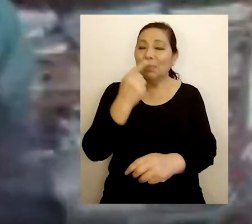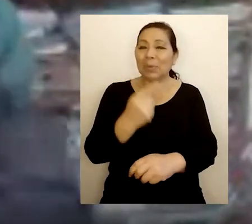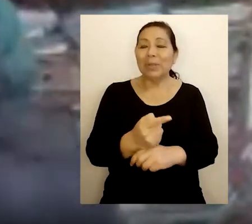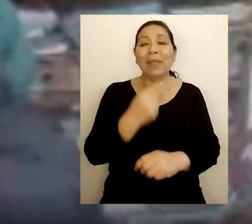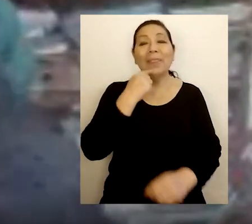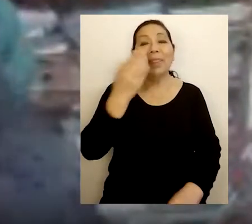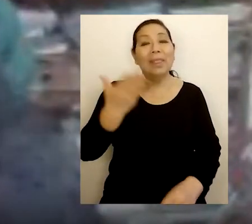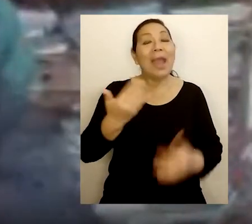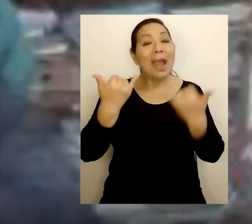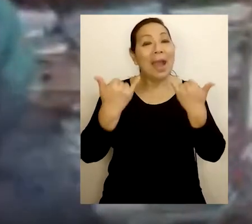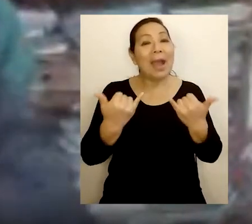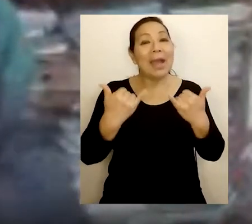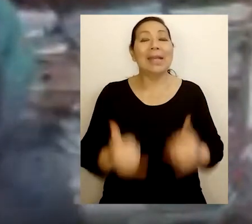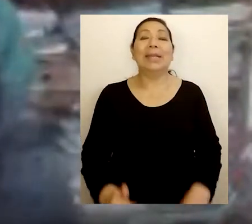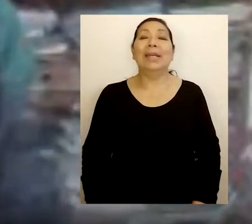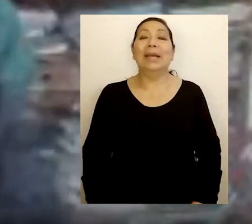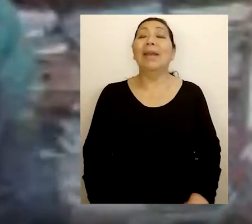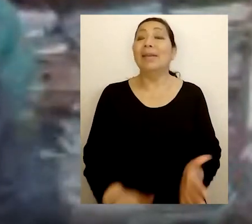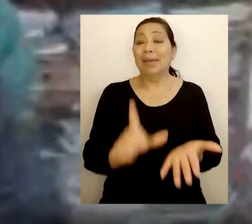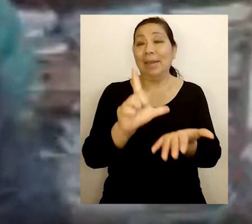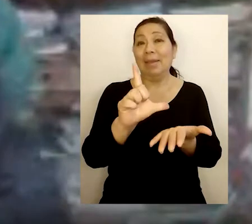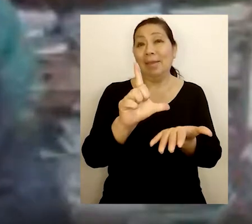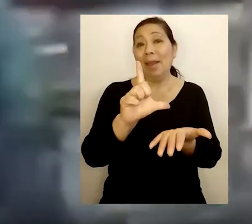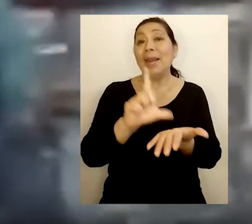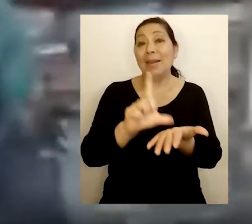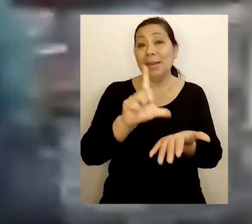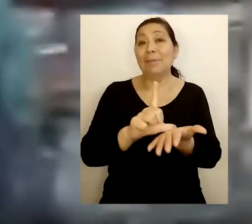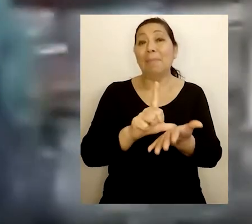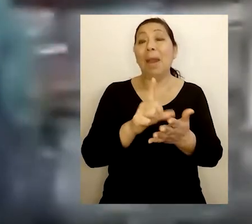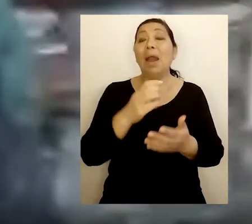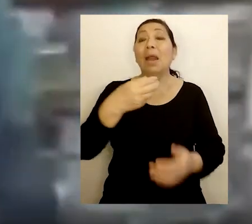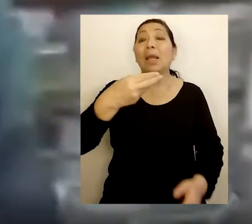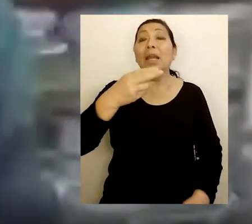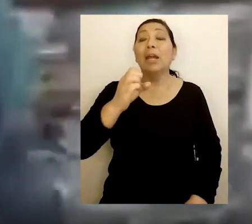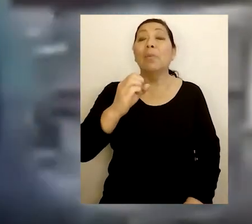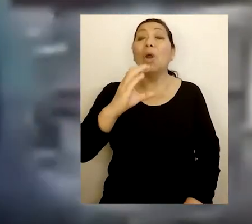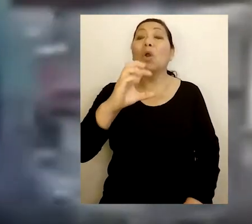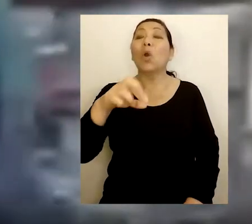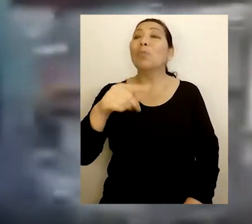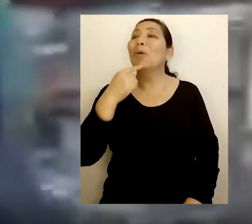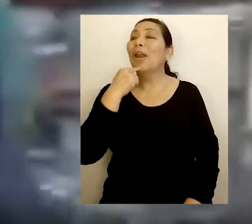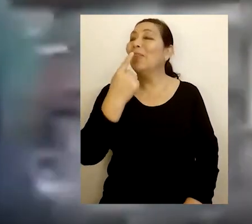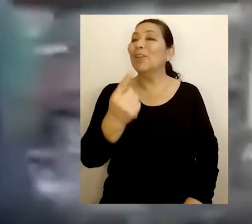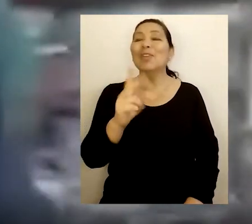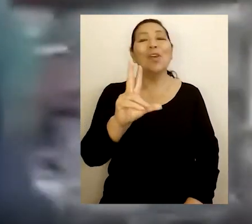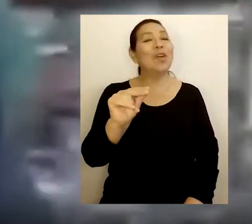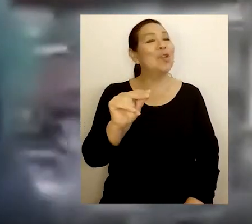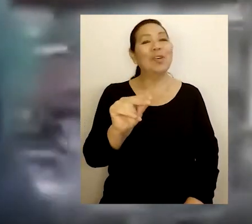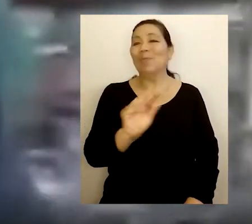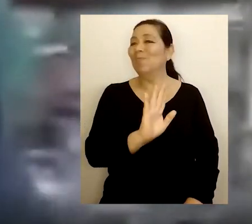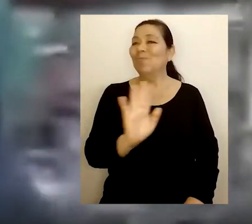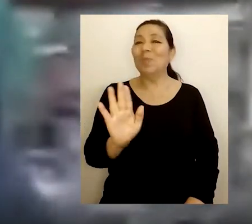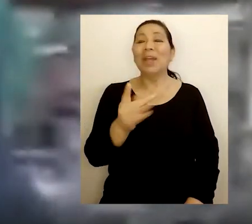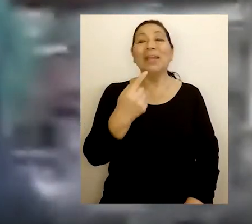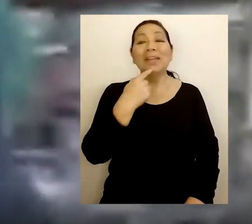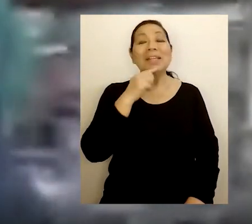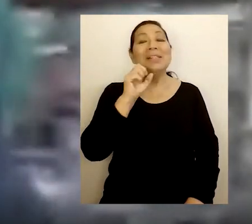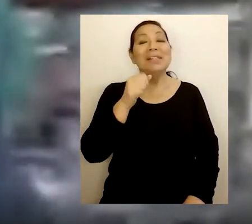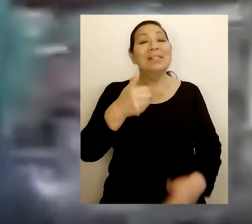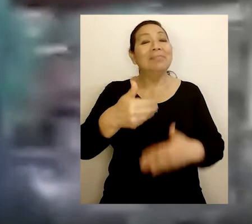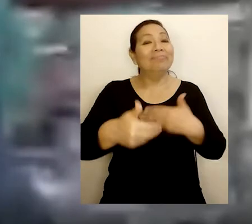la demanda acá en Lima, el habeas corpus, y que la jueza lo ha declarado infundada, con el sustento de que